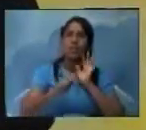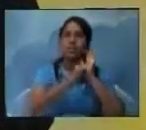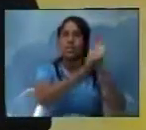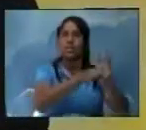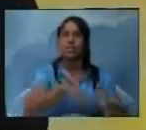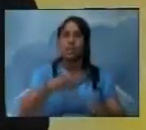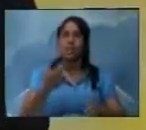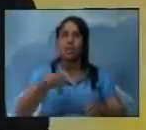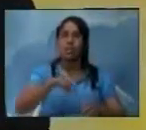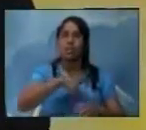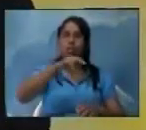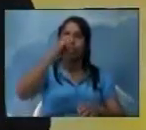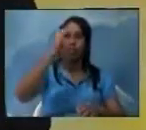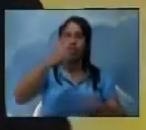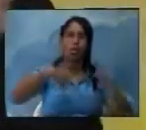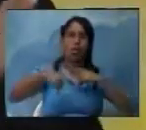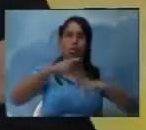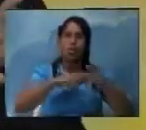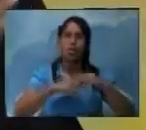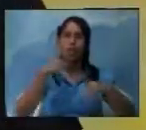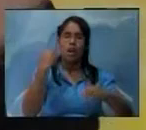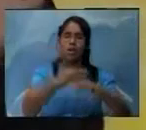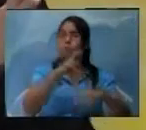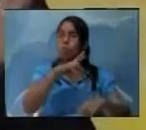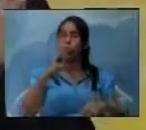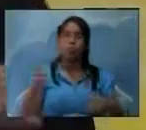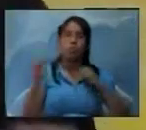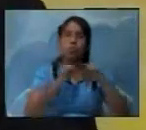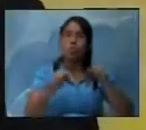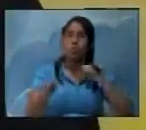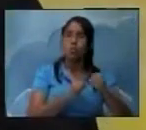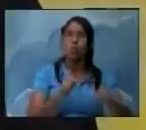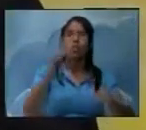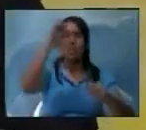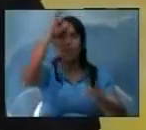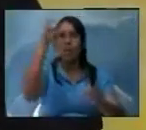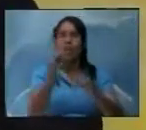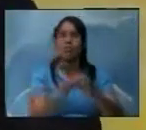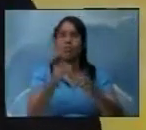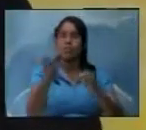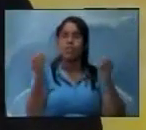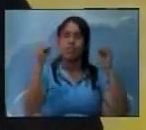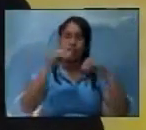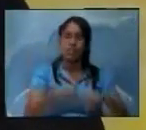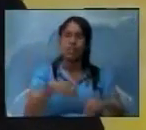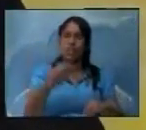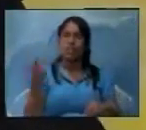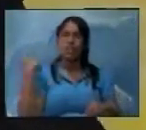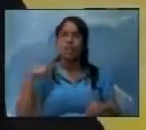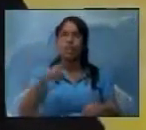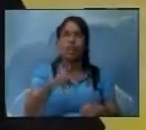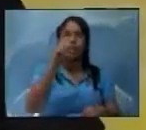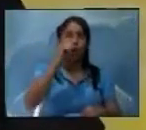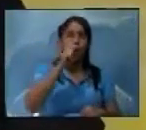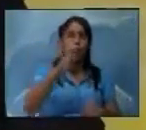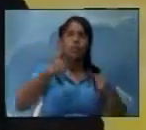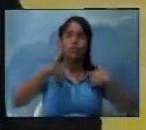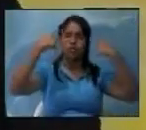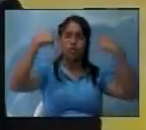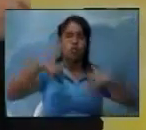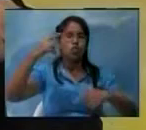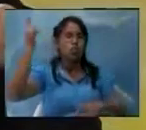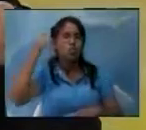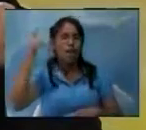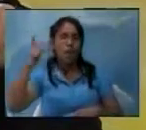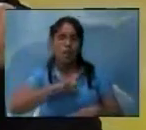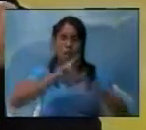circunstancia que nos rodean, como no movió la fe y la convicción que tenía Job, que dijo: yo sé que